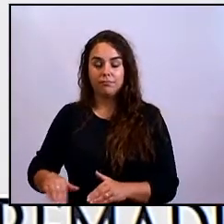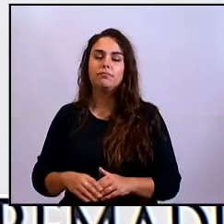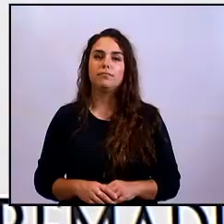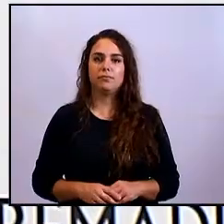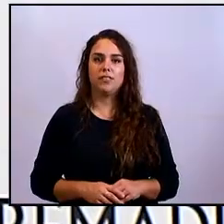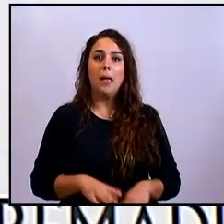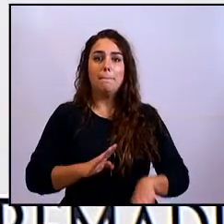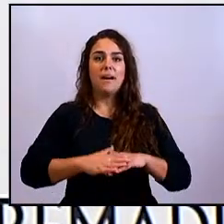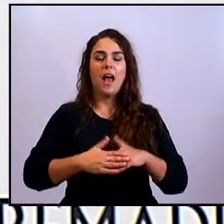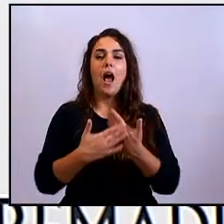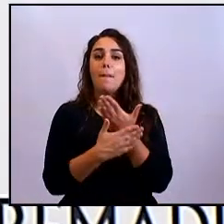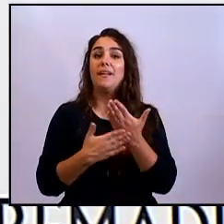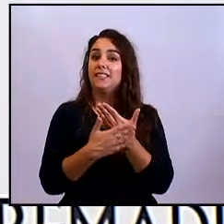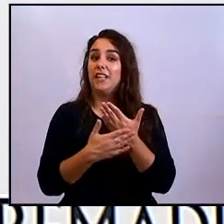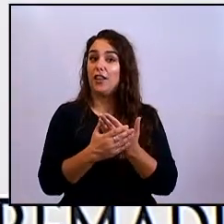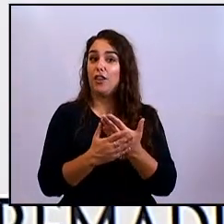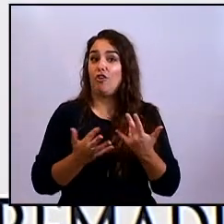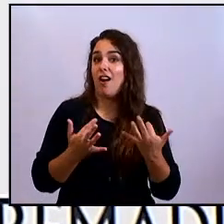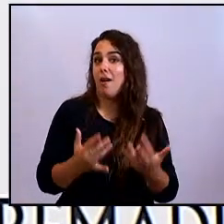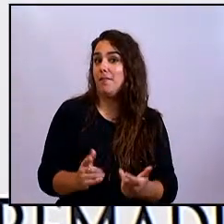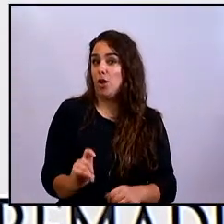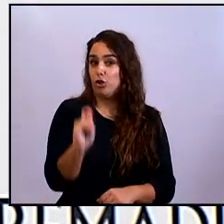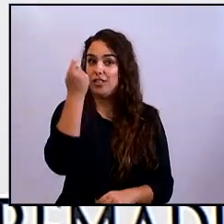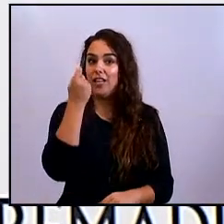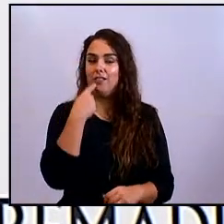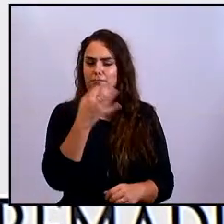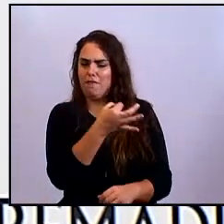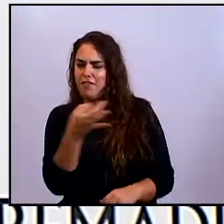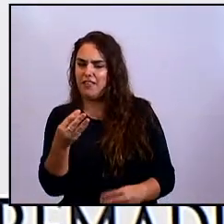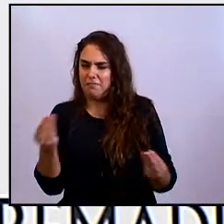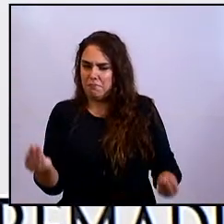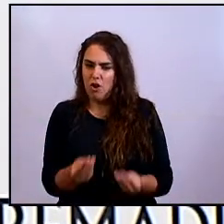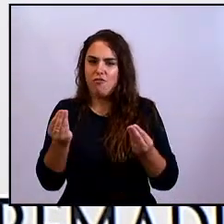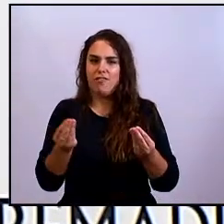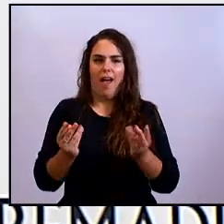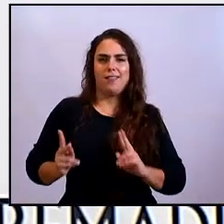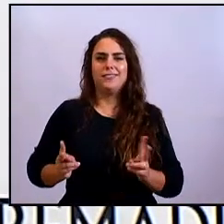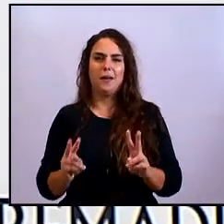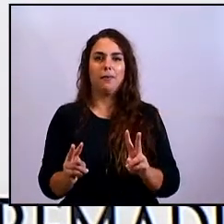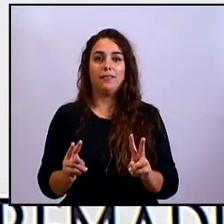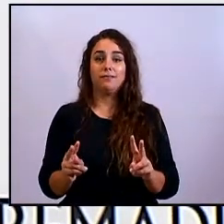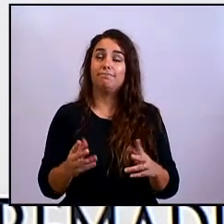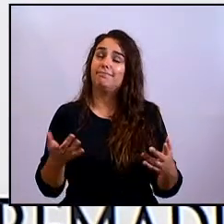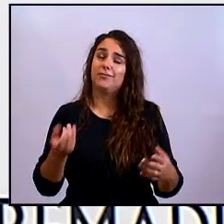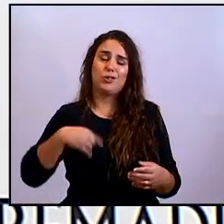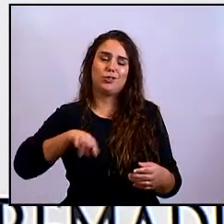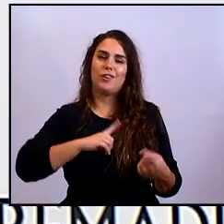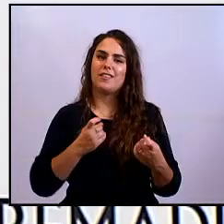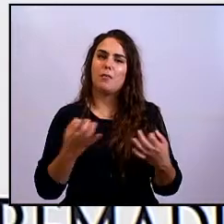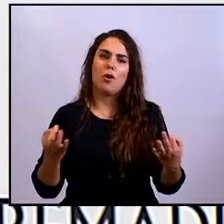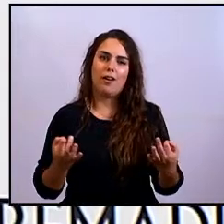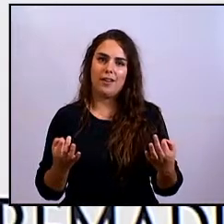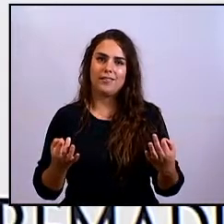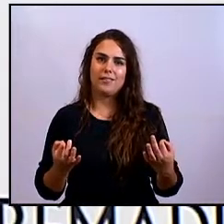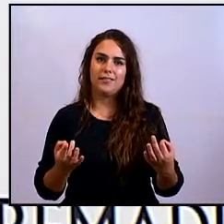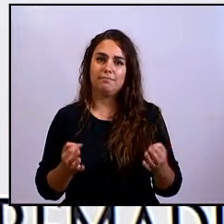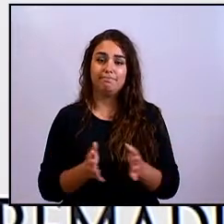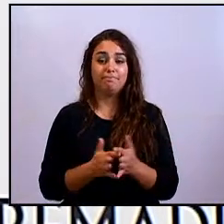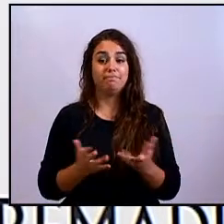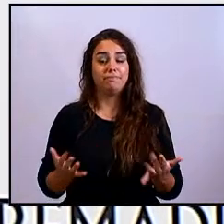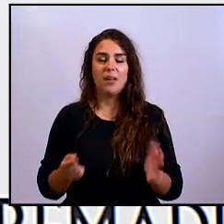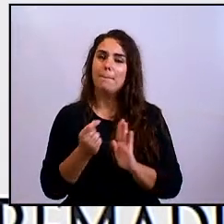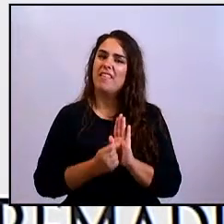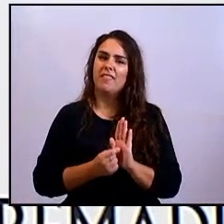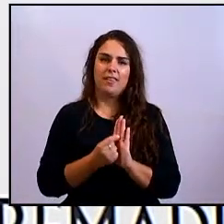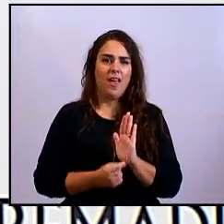una administración más ágil, más eficiente y más proactiva, pues tenemos que poner en marcha muchísimas